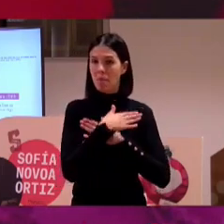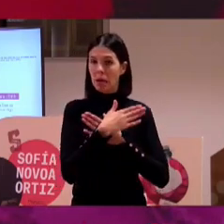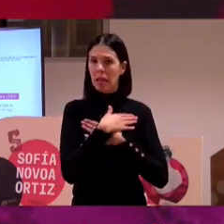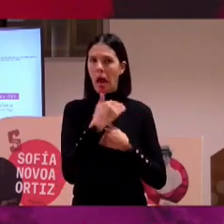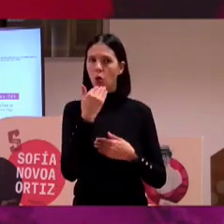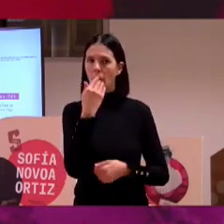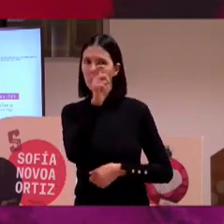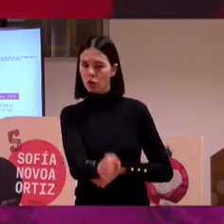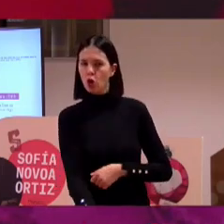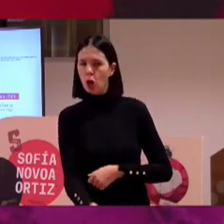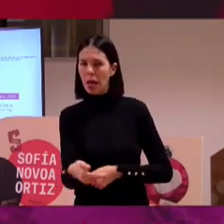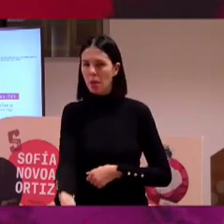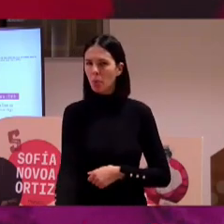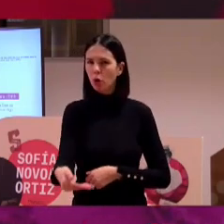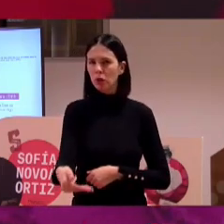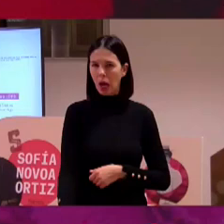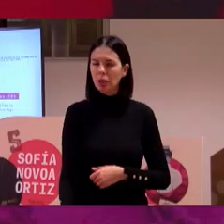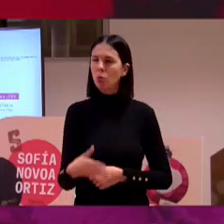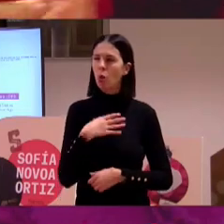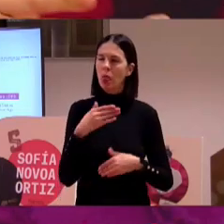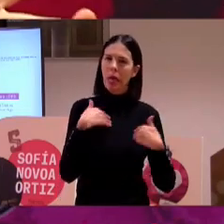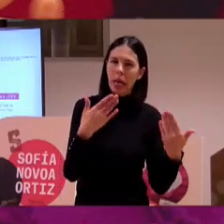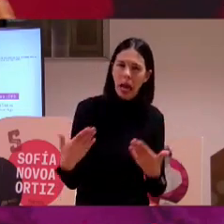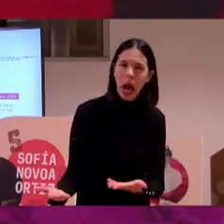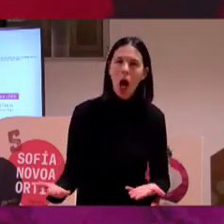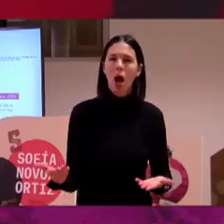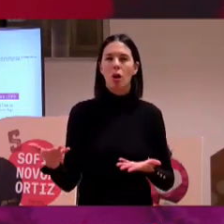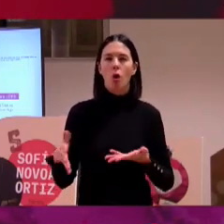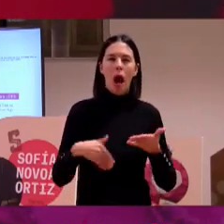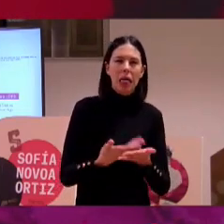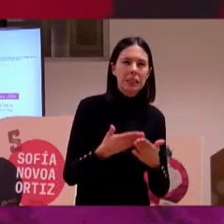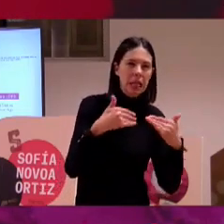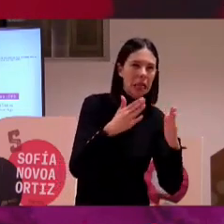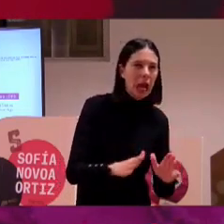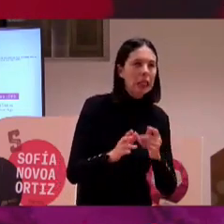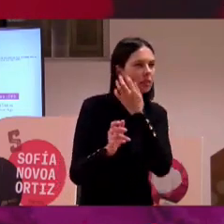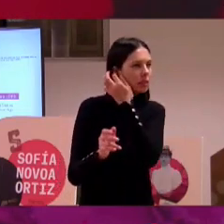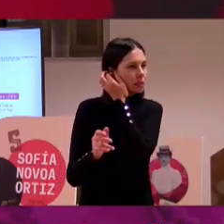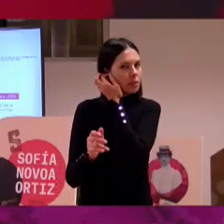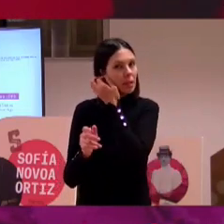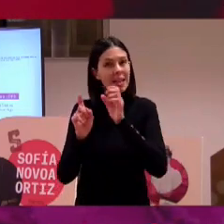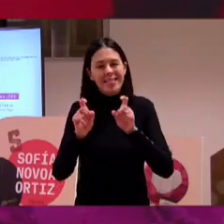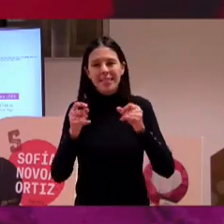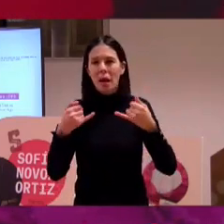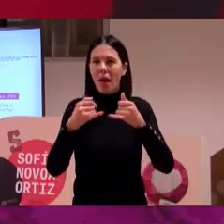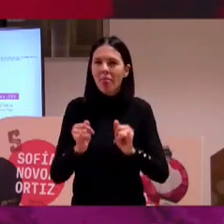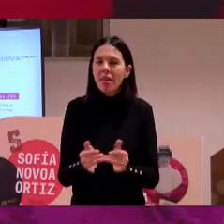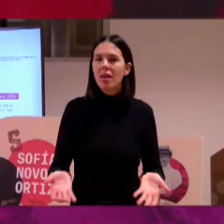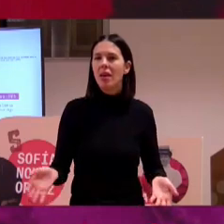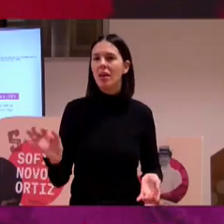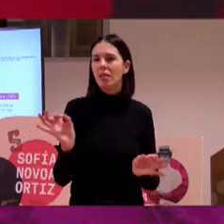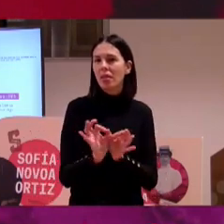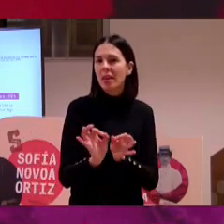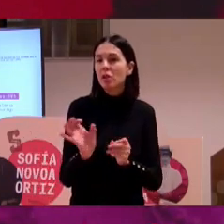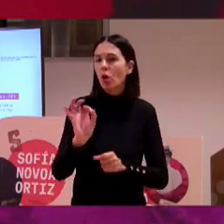resultaba importante, a recibía, a agasallaba aquí, a levaba a casa, enseñaba as cíes, por exemplo, iba, alquilaba